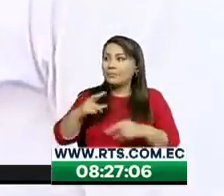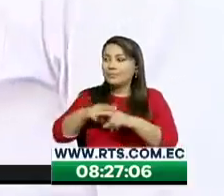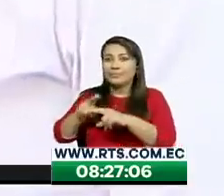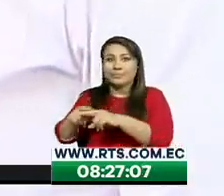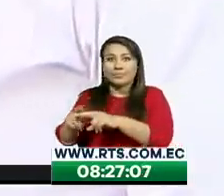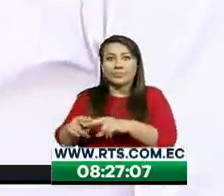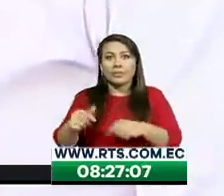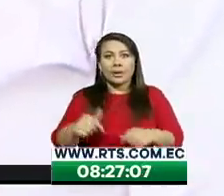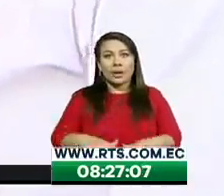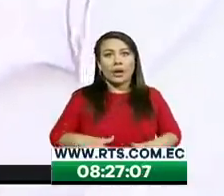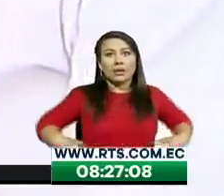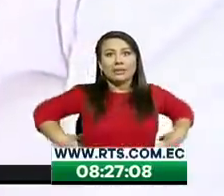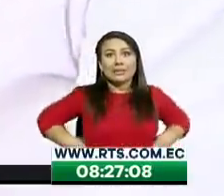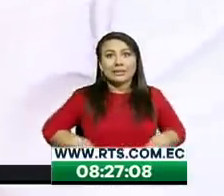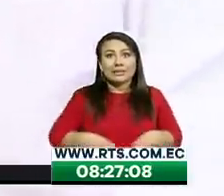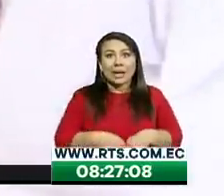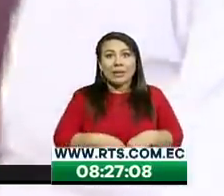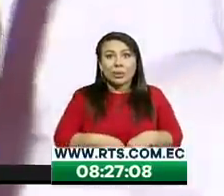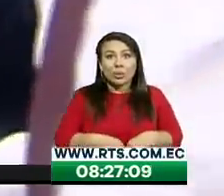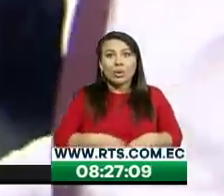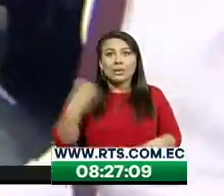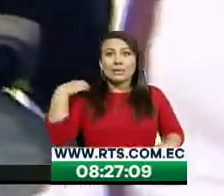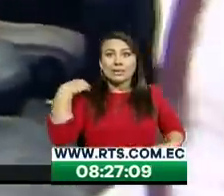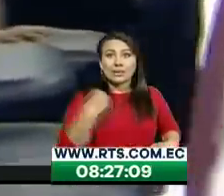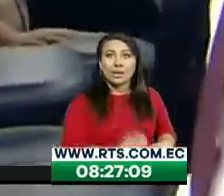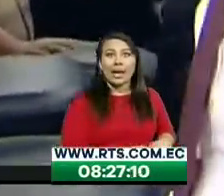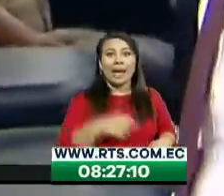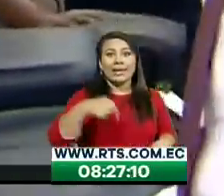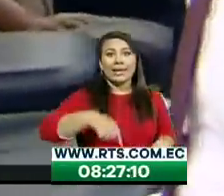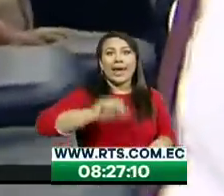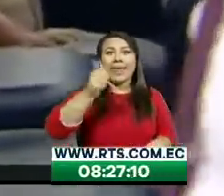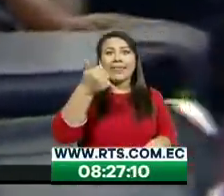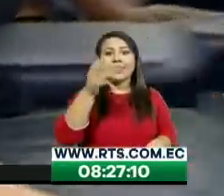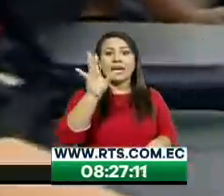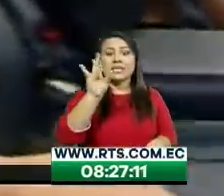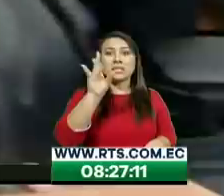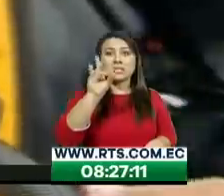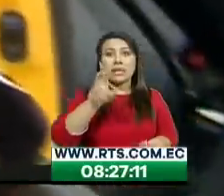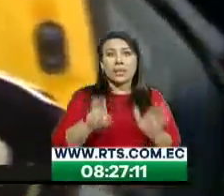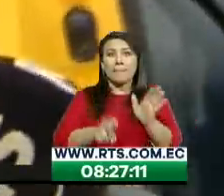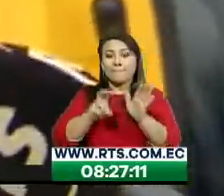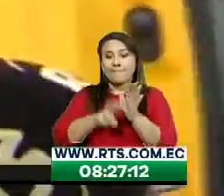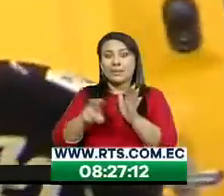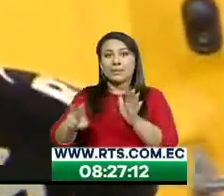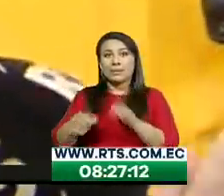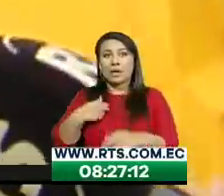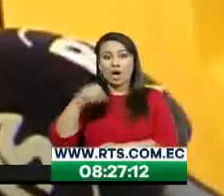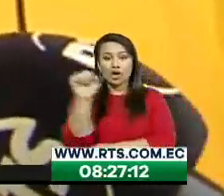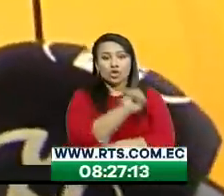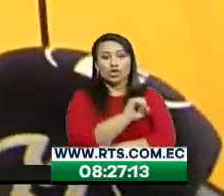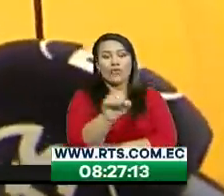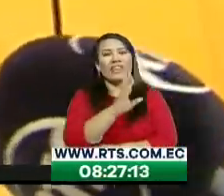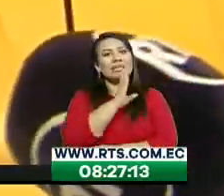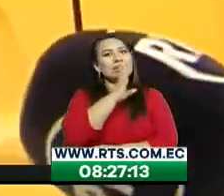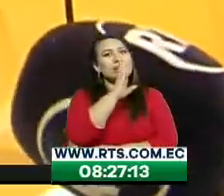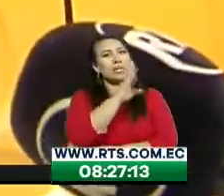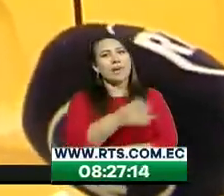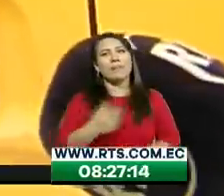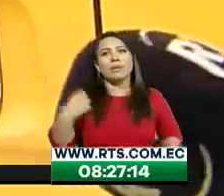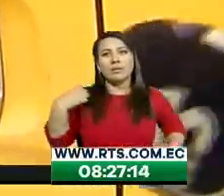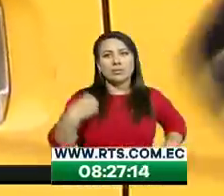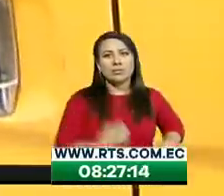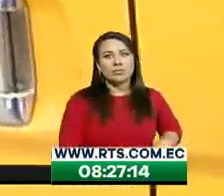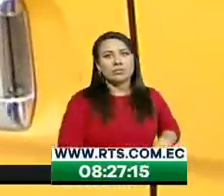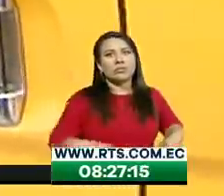zona. Agentes realizaron allanamientos, pero según los últimos reportes del sujeto, se habría